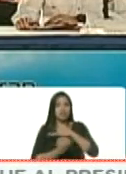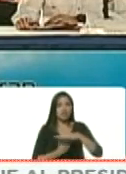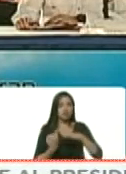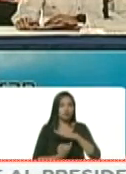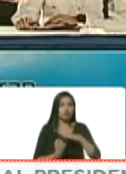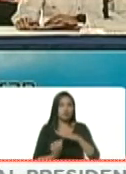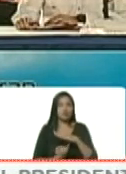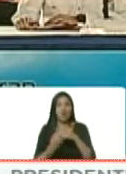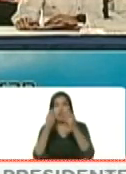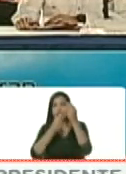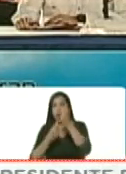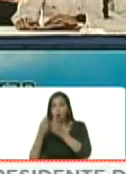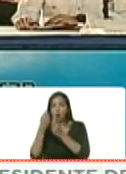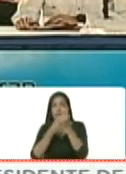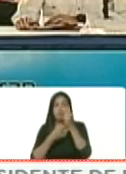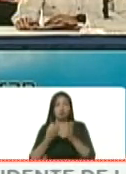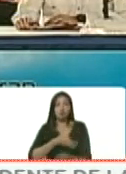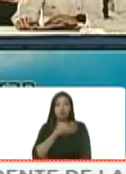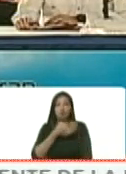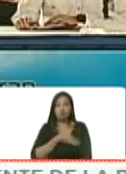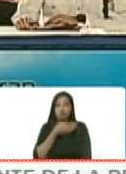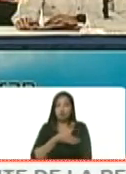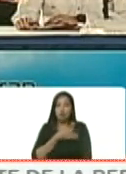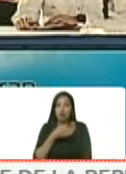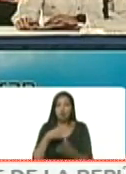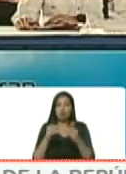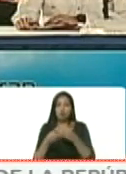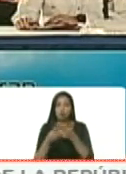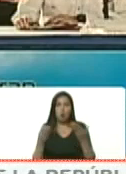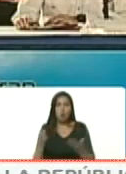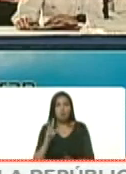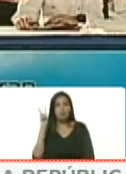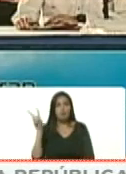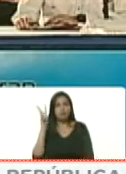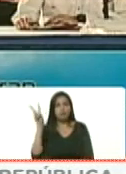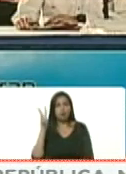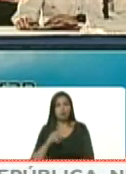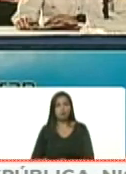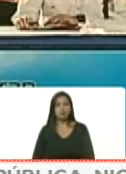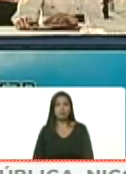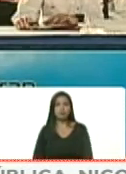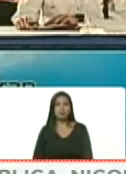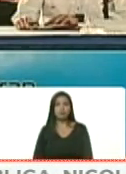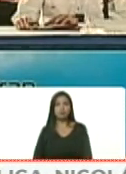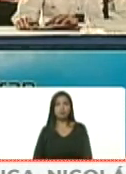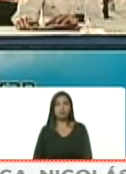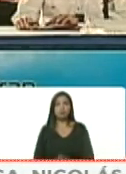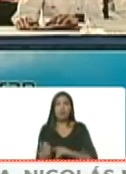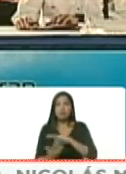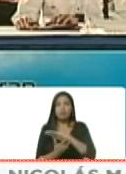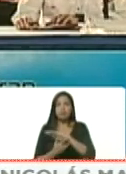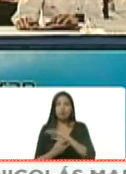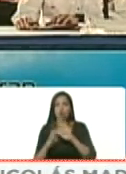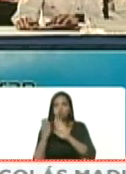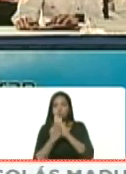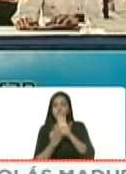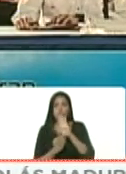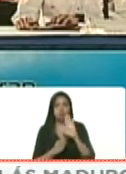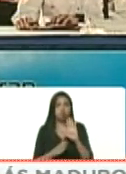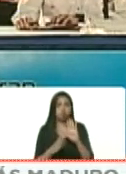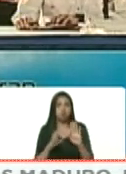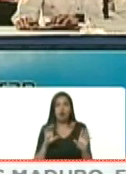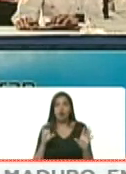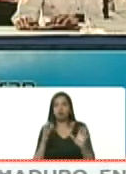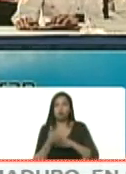institucionales, económicos, sociales, de la sociedad venezolana. tácticos, estratégicos,